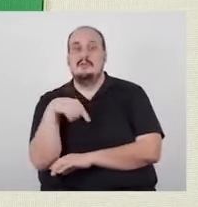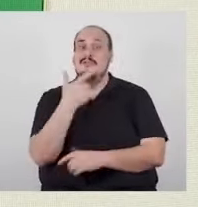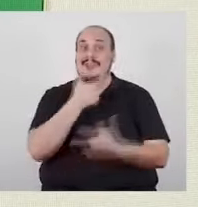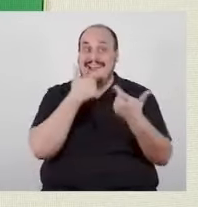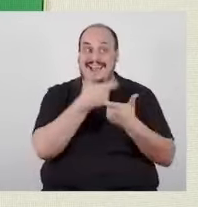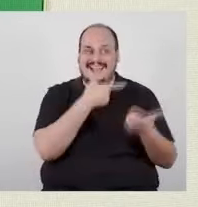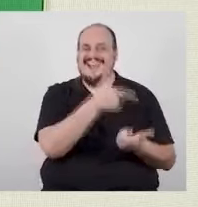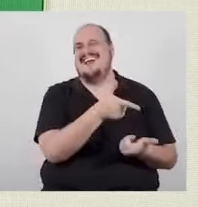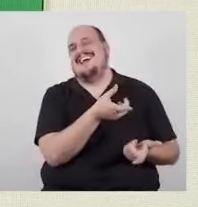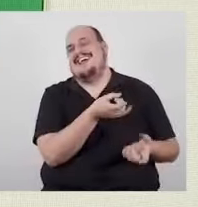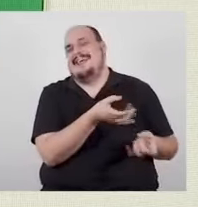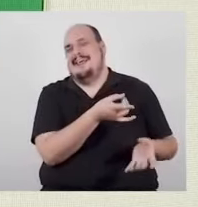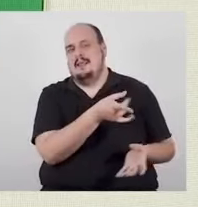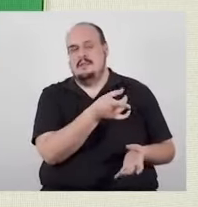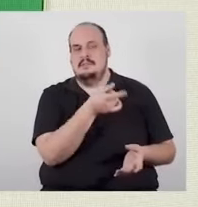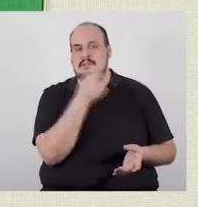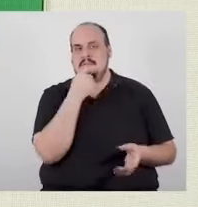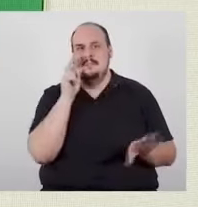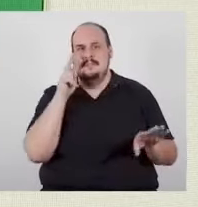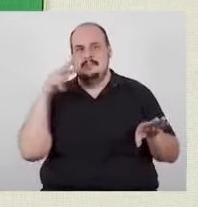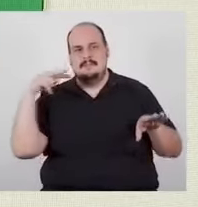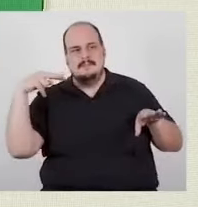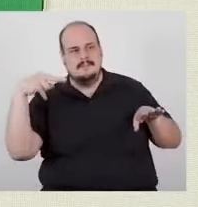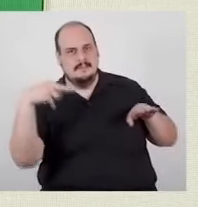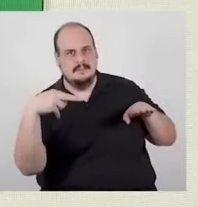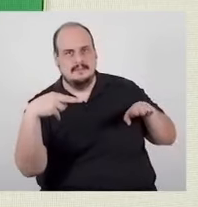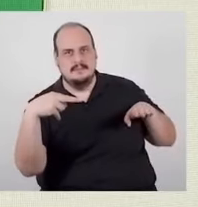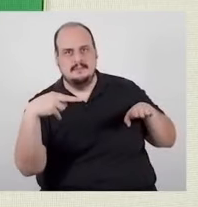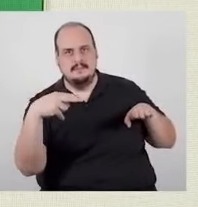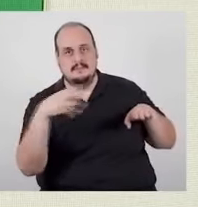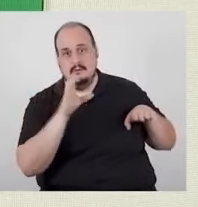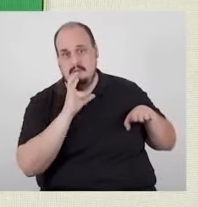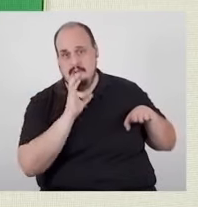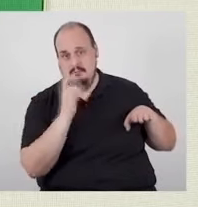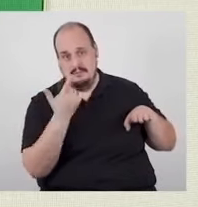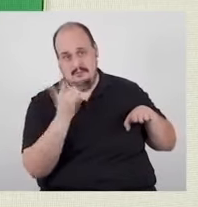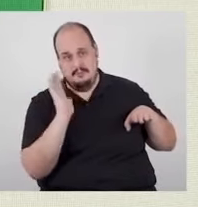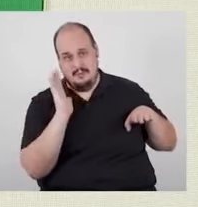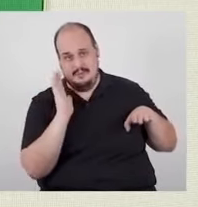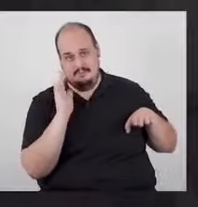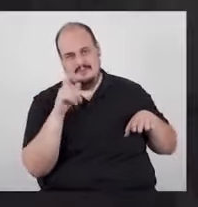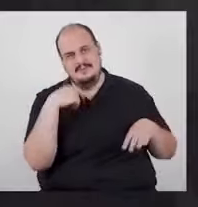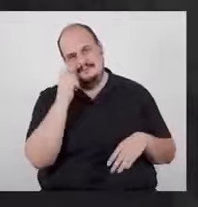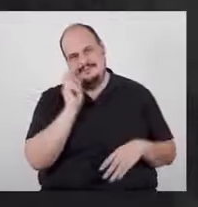cambiamos a veces un poco la mirada, ya no es tan gracioso. Vamos a este clip.